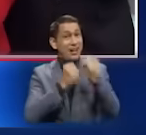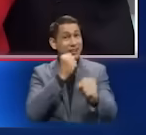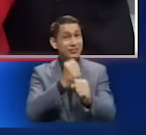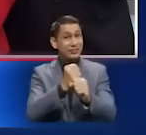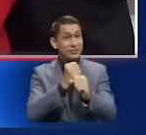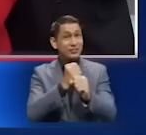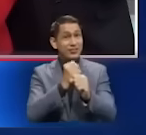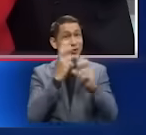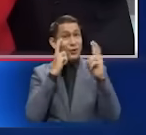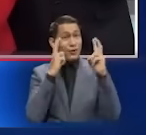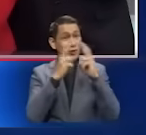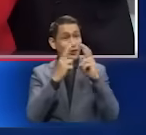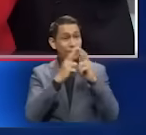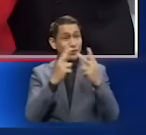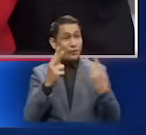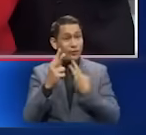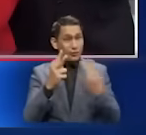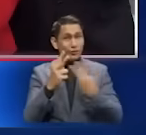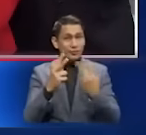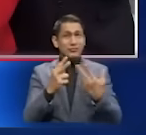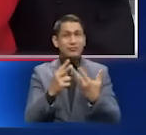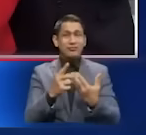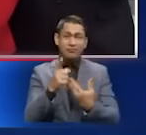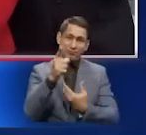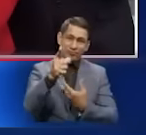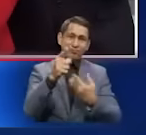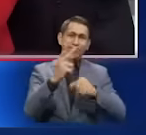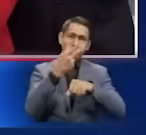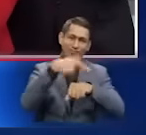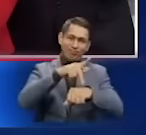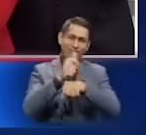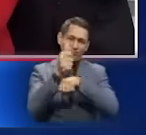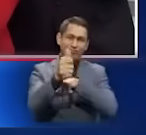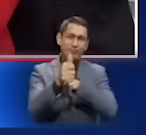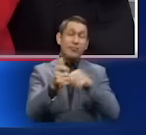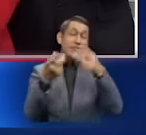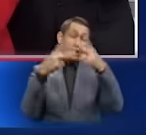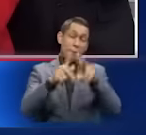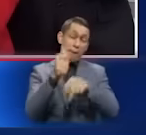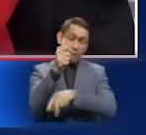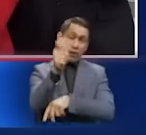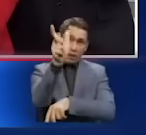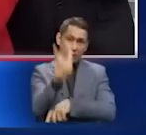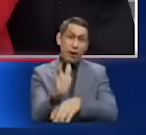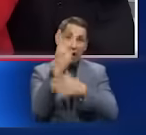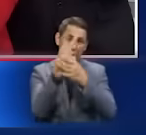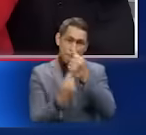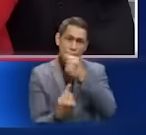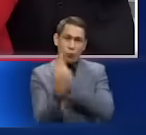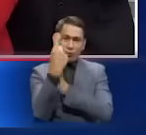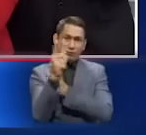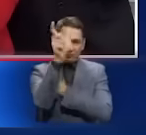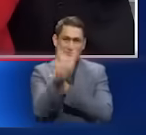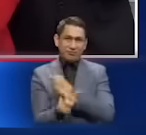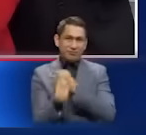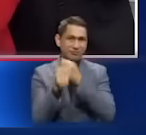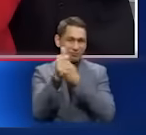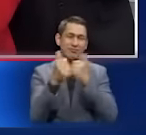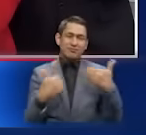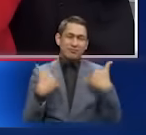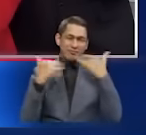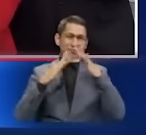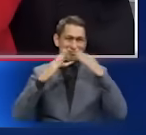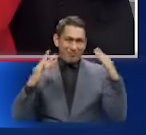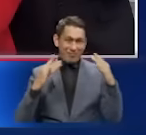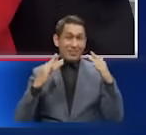pues, y grandes profesionales hay en cada cuadra, pero buenos seres humanos hay poco, y usted es uno de ellos, mi querido José. Un fuerte abrazo en su cumpleaños y